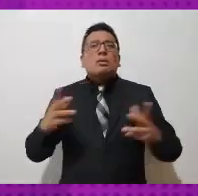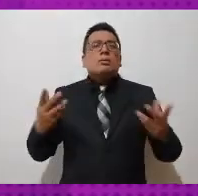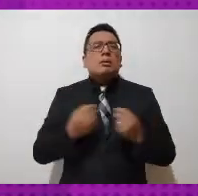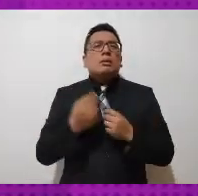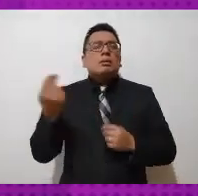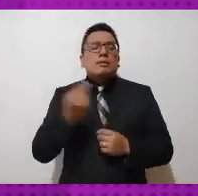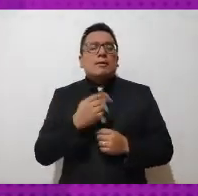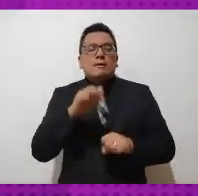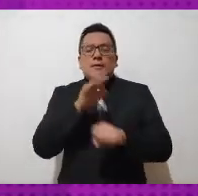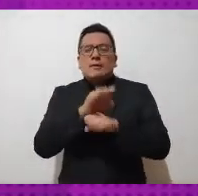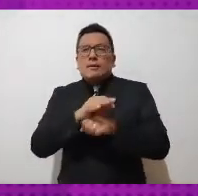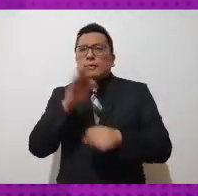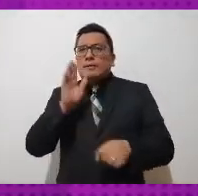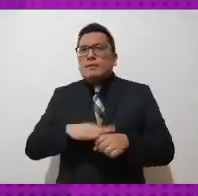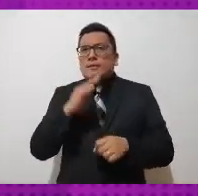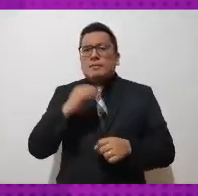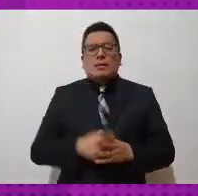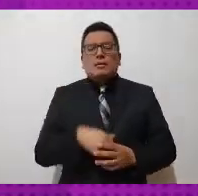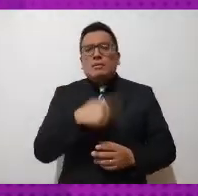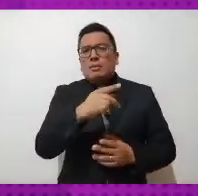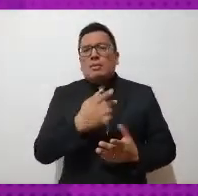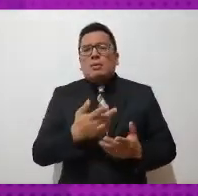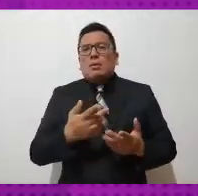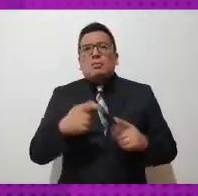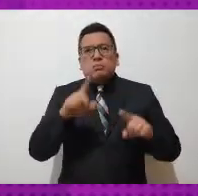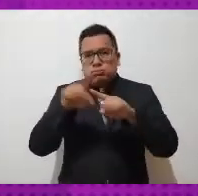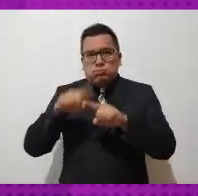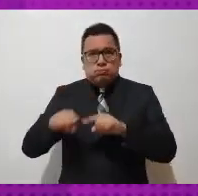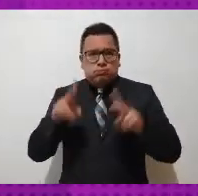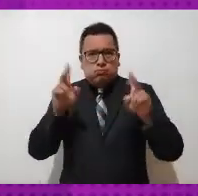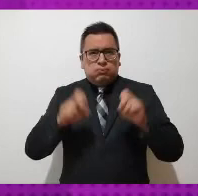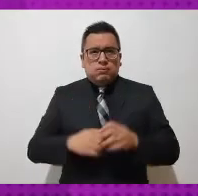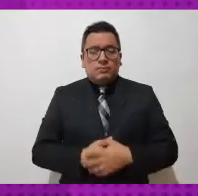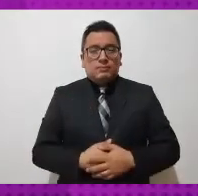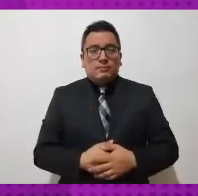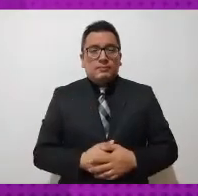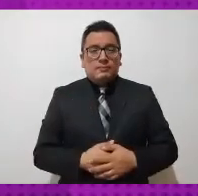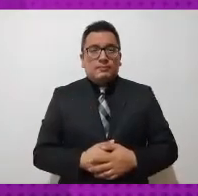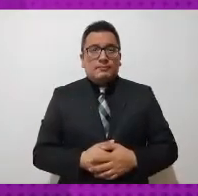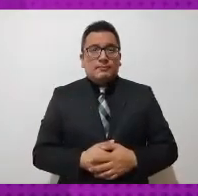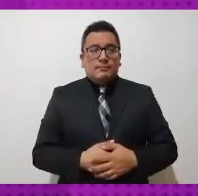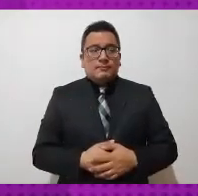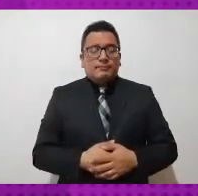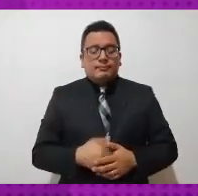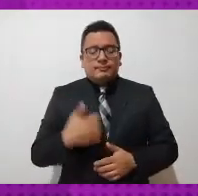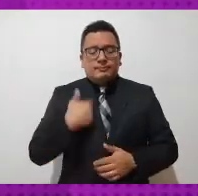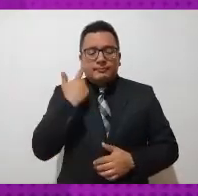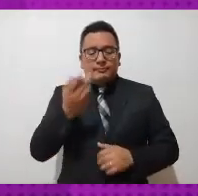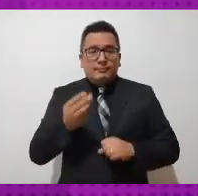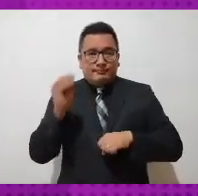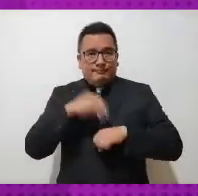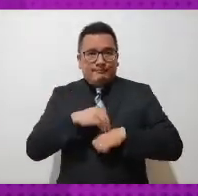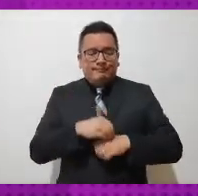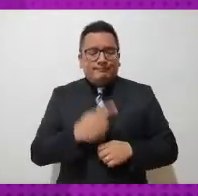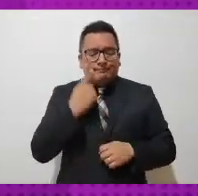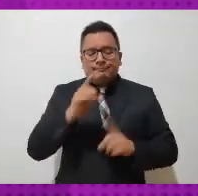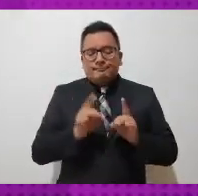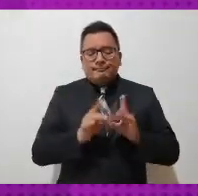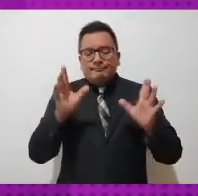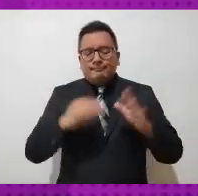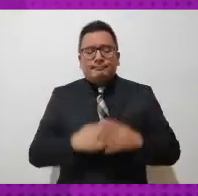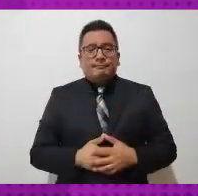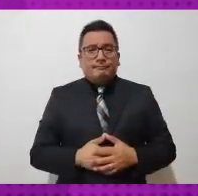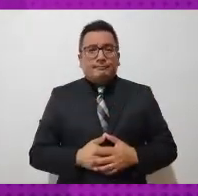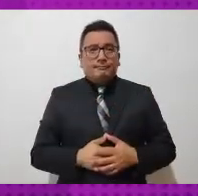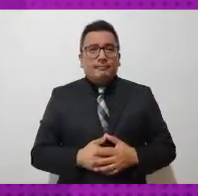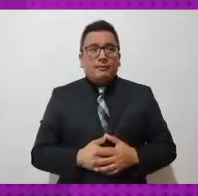tener mayores beneficios en lo individual, en lo social y en lo nacional. Y me gustaría agregar un acontecimiento,